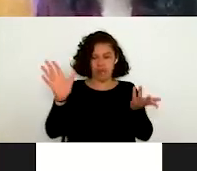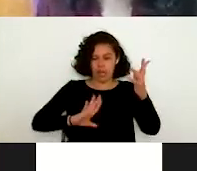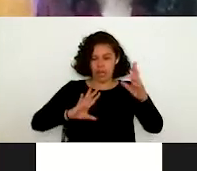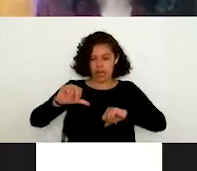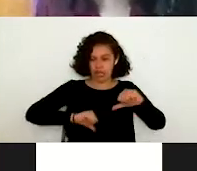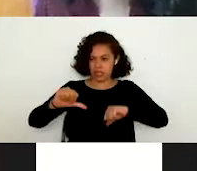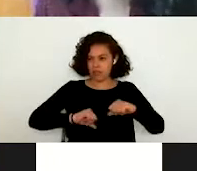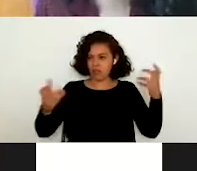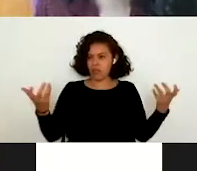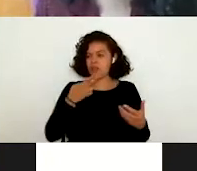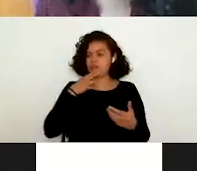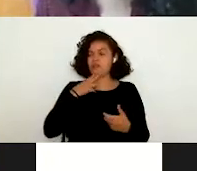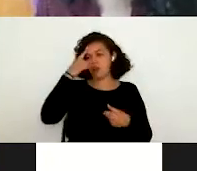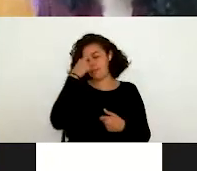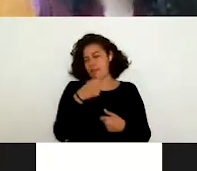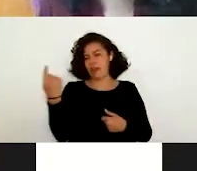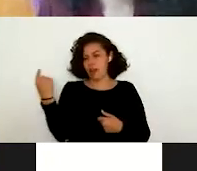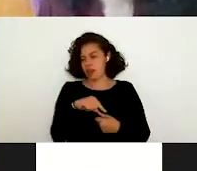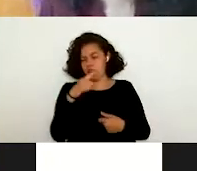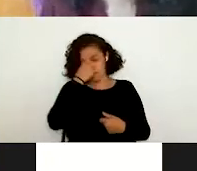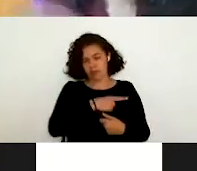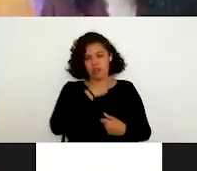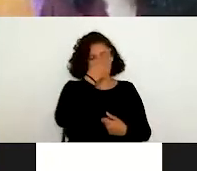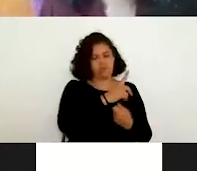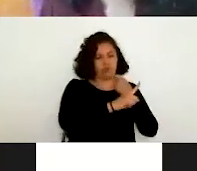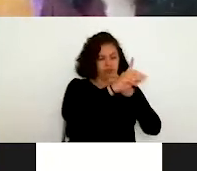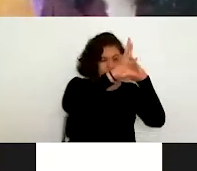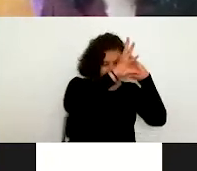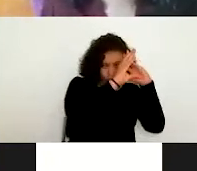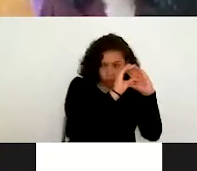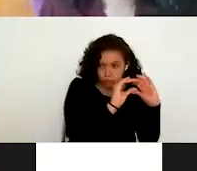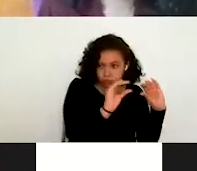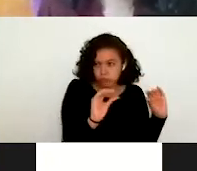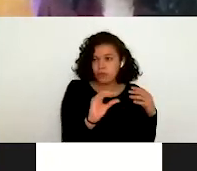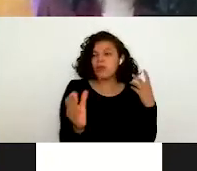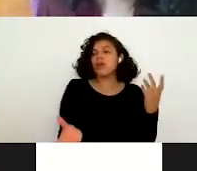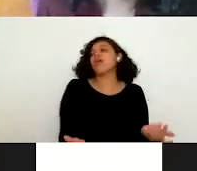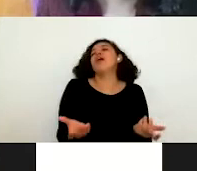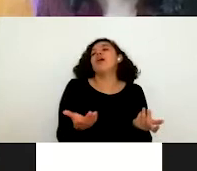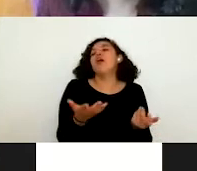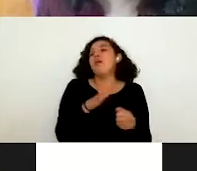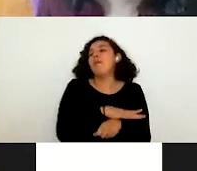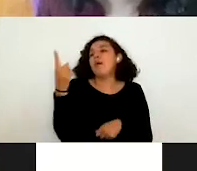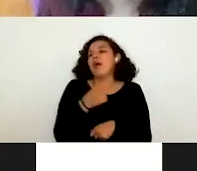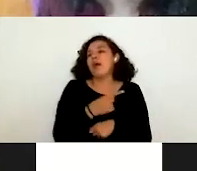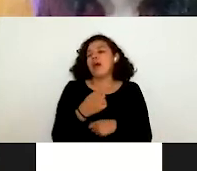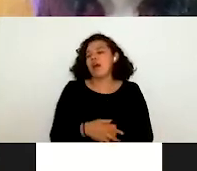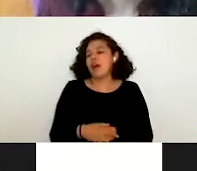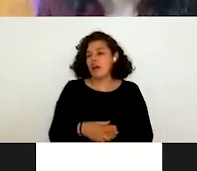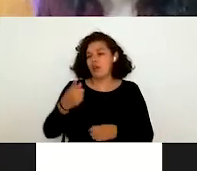a servir, ¿no? Para mitigar, para disminuir, ¿no? La problemática que yo tengo,